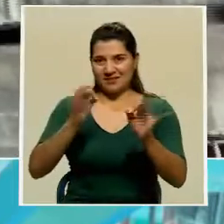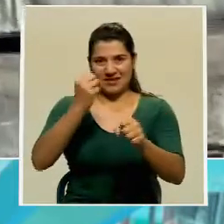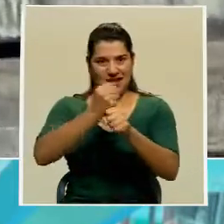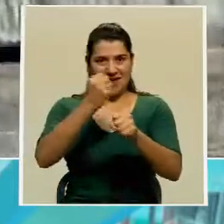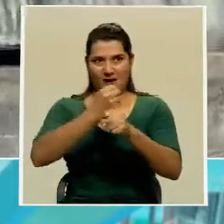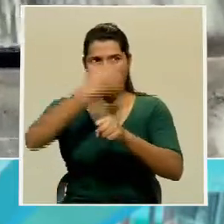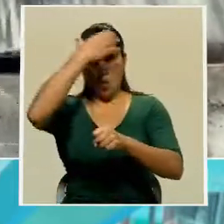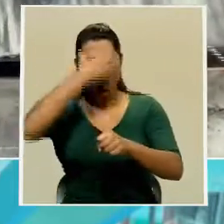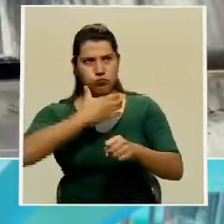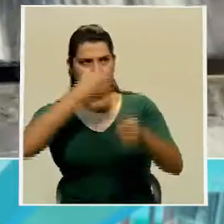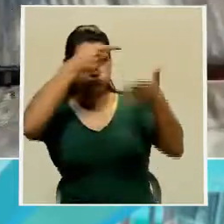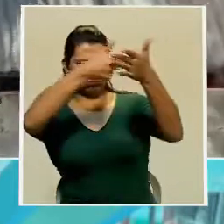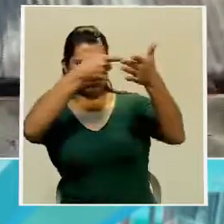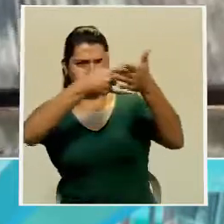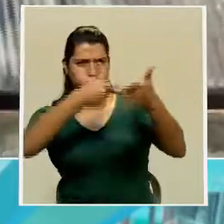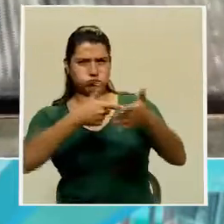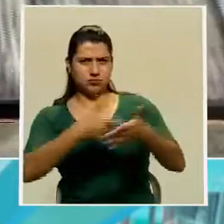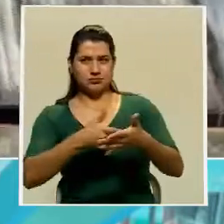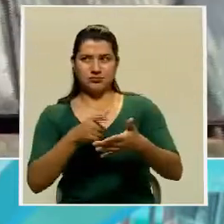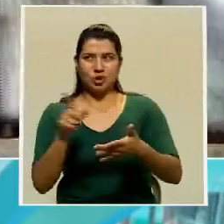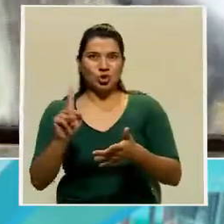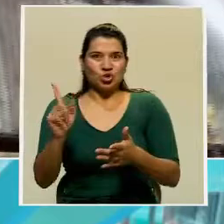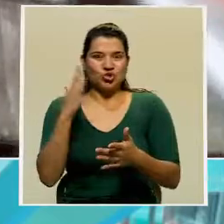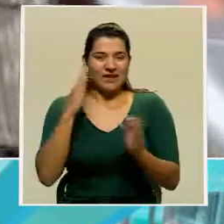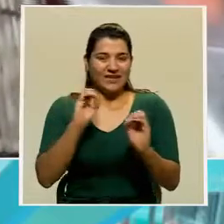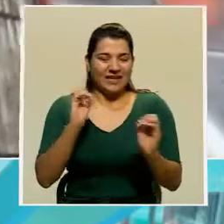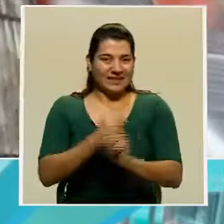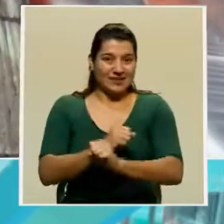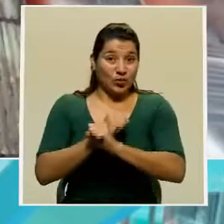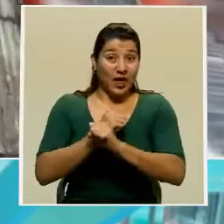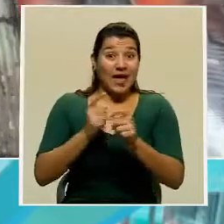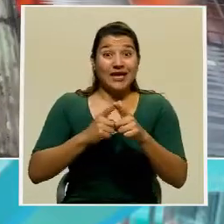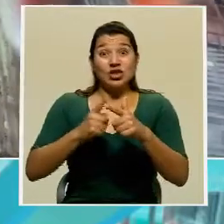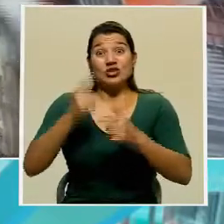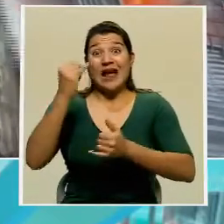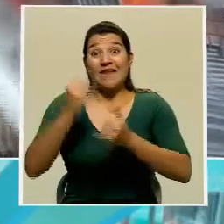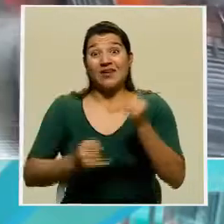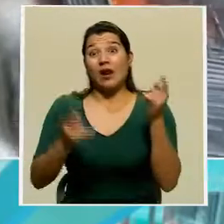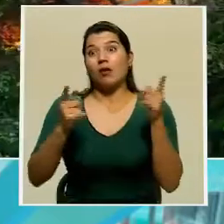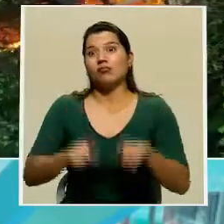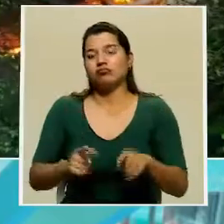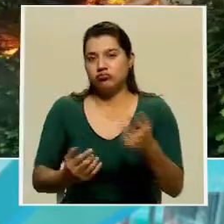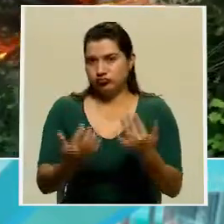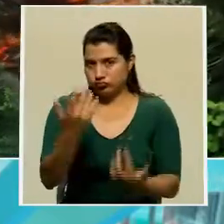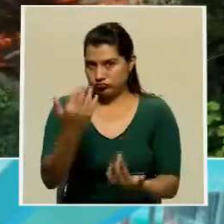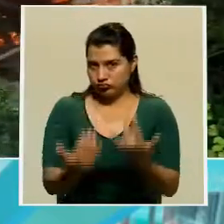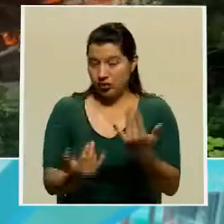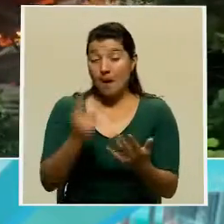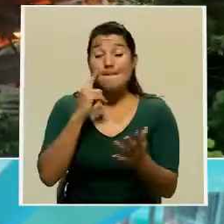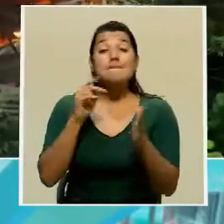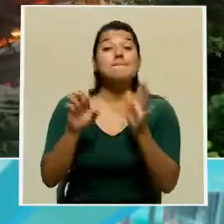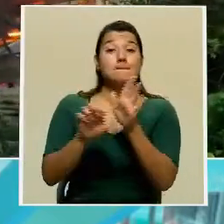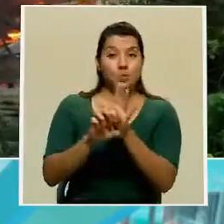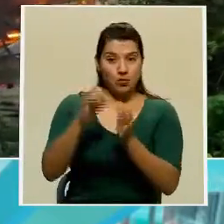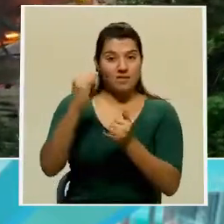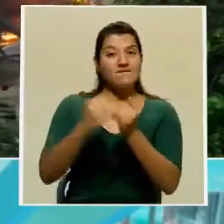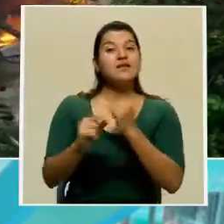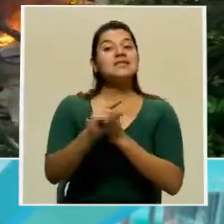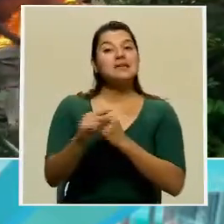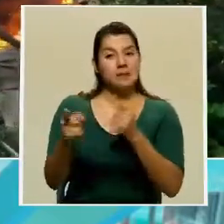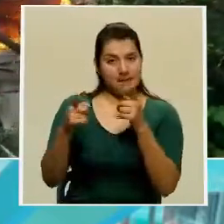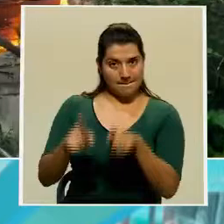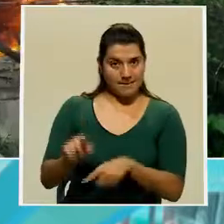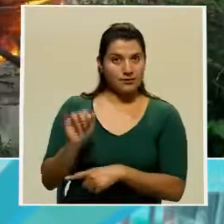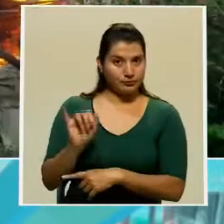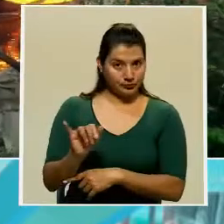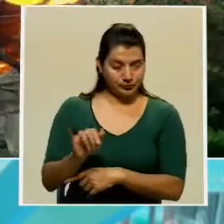realizar trabajos de soldadura que terminan en incendios. Esto es lo que hemos, por ejemplo, el fin de semana tuvimos este tipo de